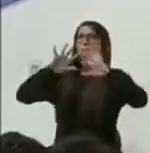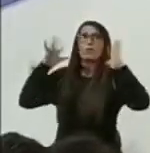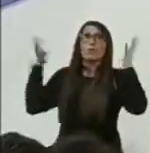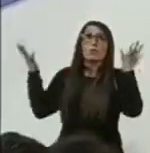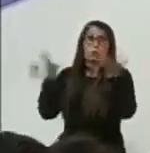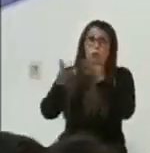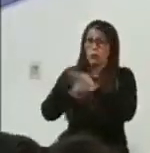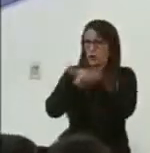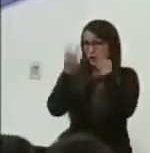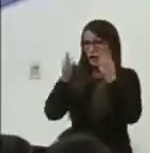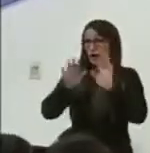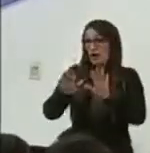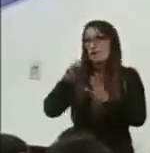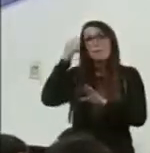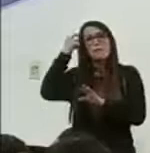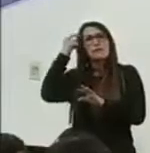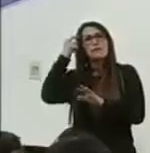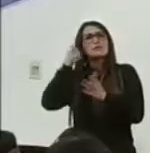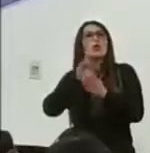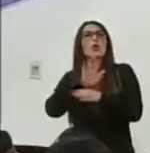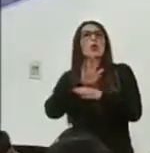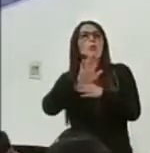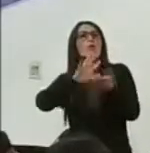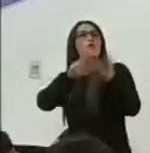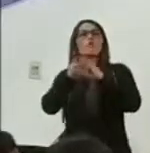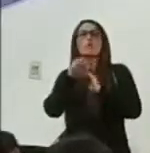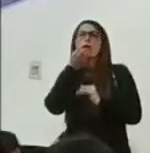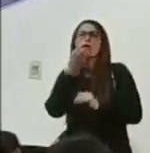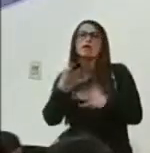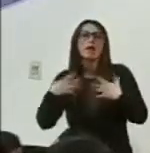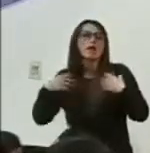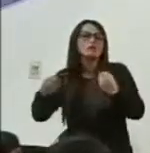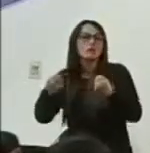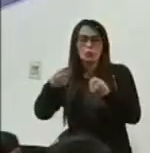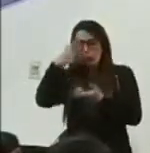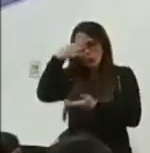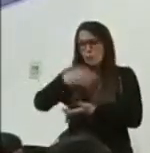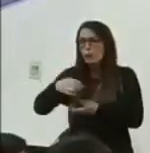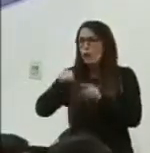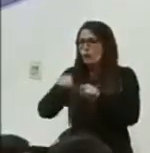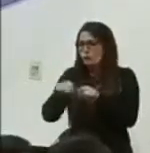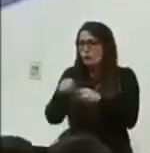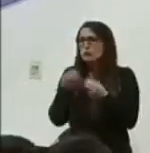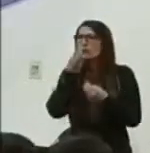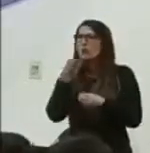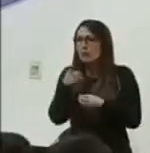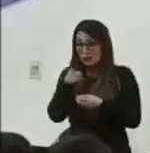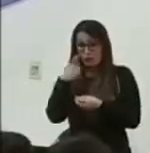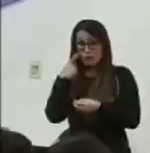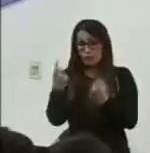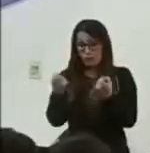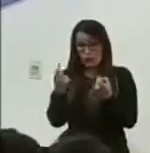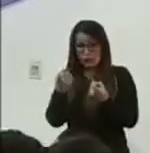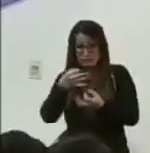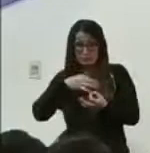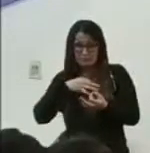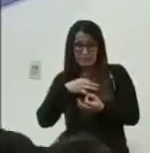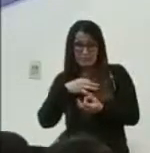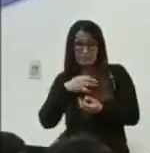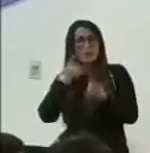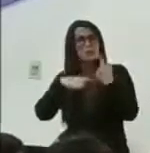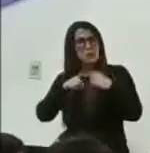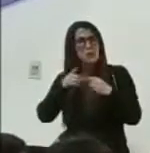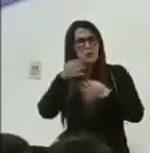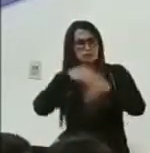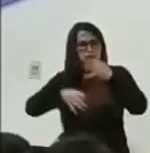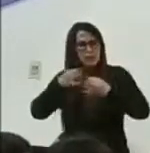mundo se toma como un indicador del estado de la salud de la población. Es un indicador muy fuerte. Pero me